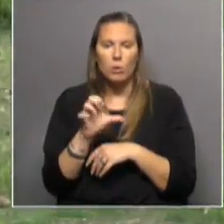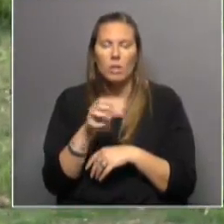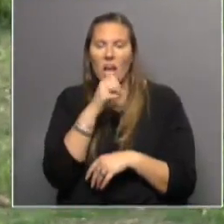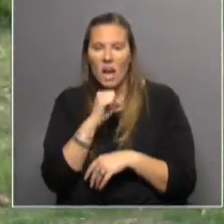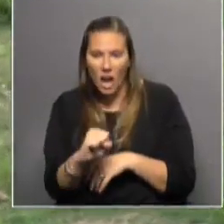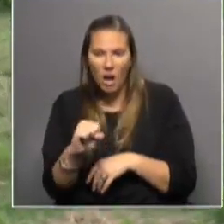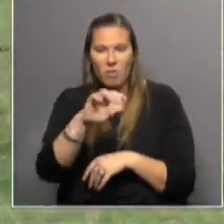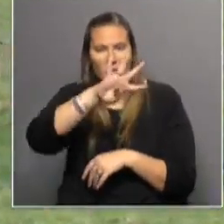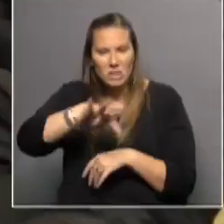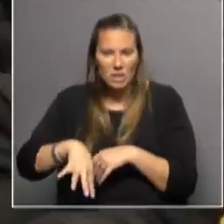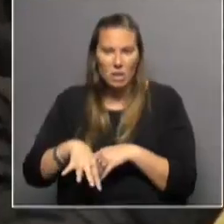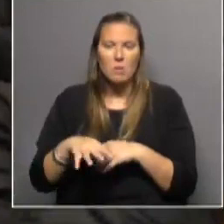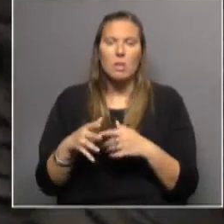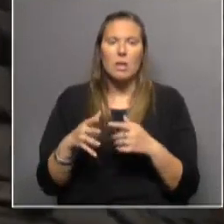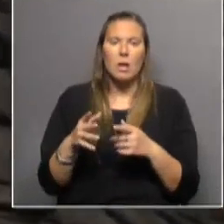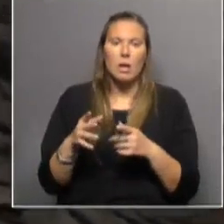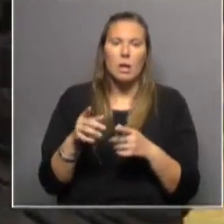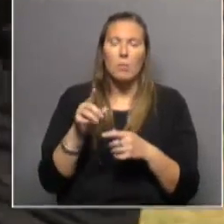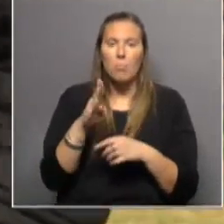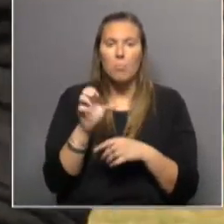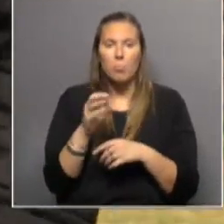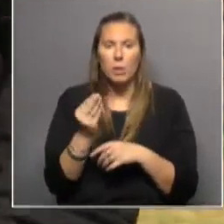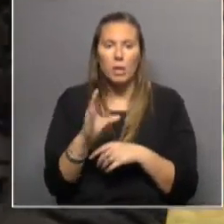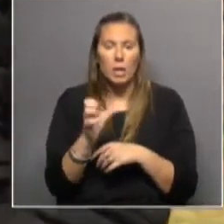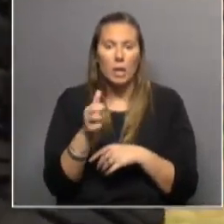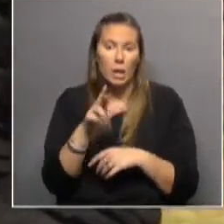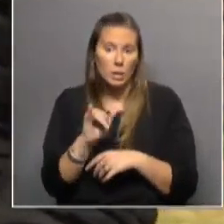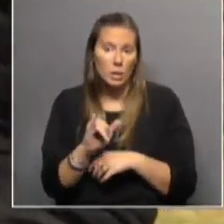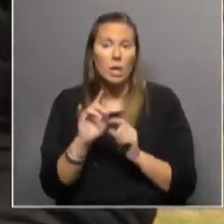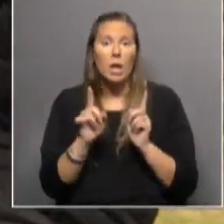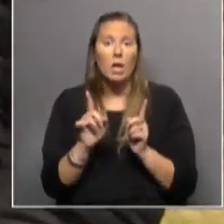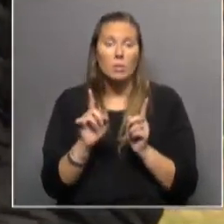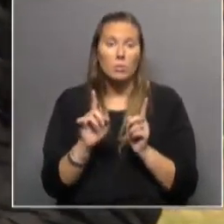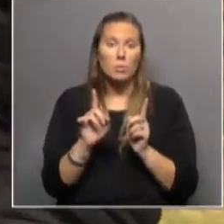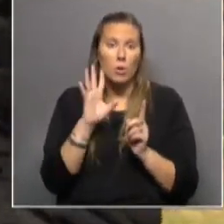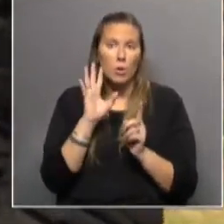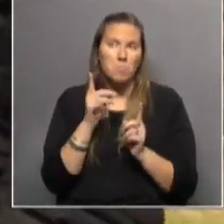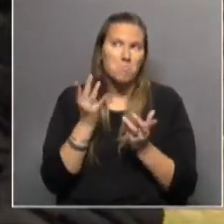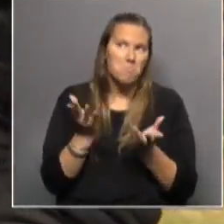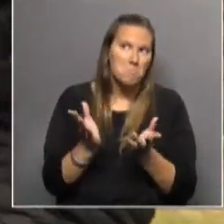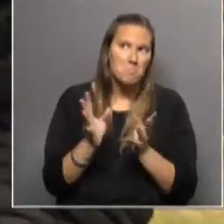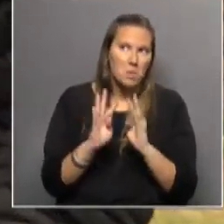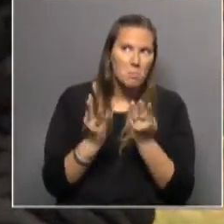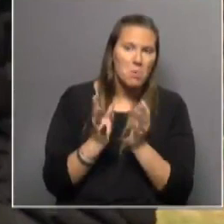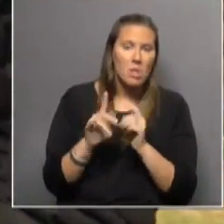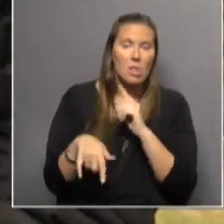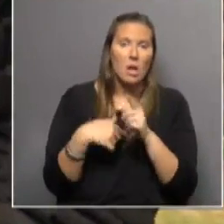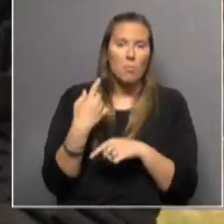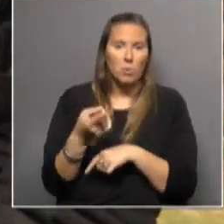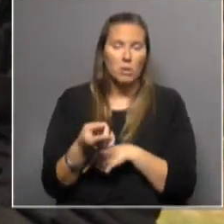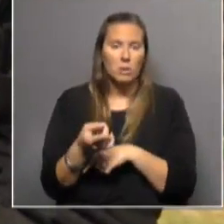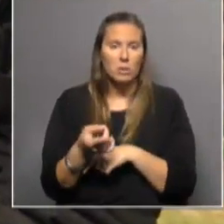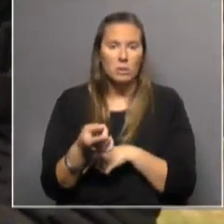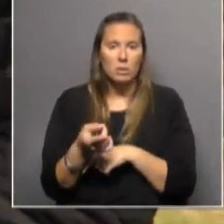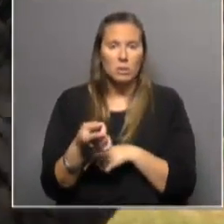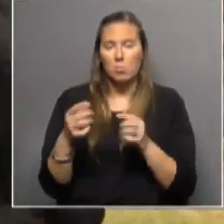cebras, pecarí también. Eso, en cautiverio, creo que no se me ocurre ninguno más ahora. Después tenés también lo que está